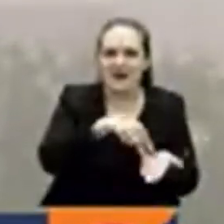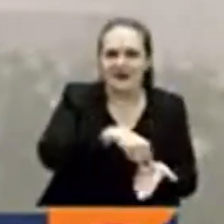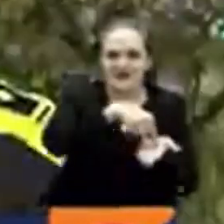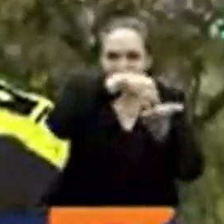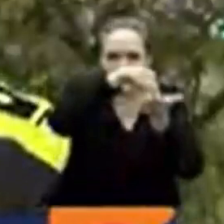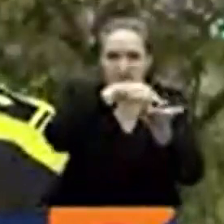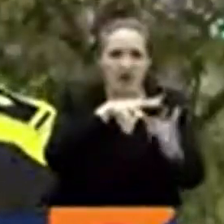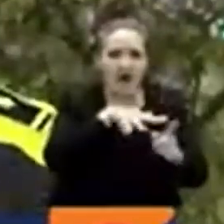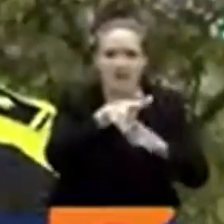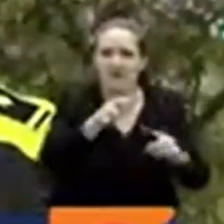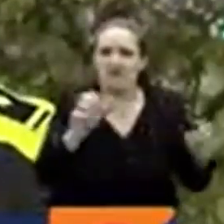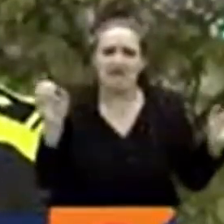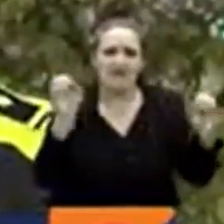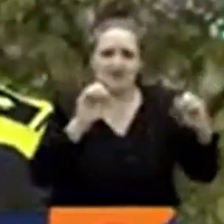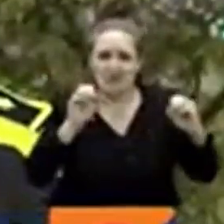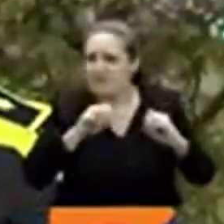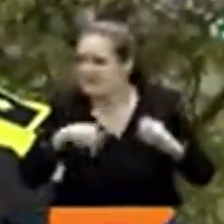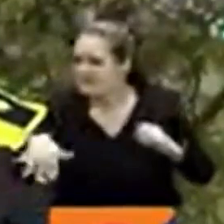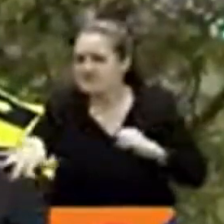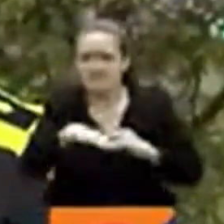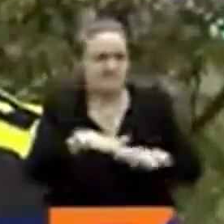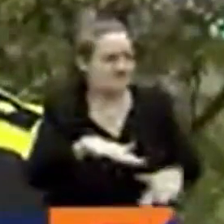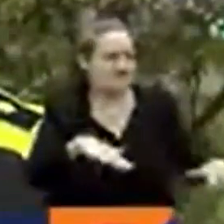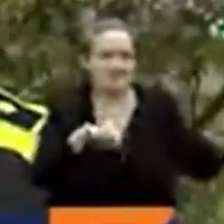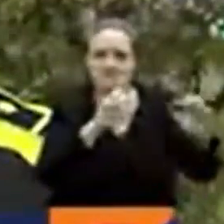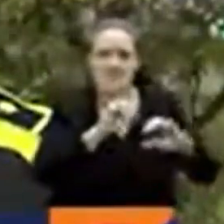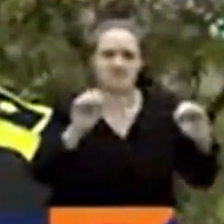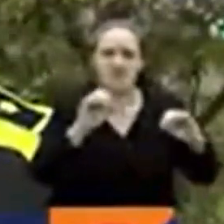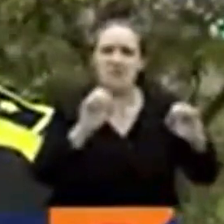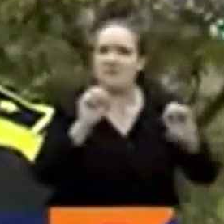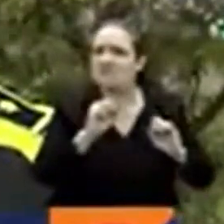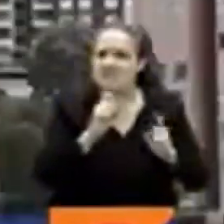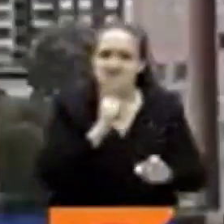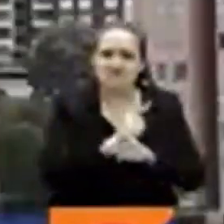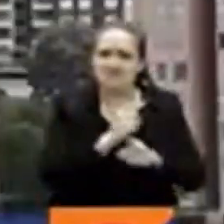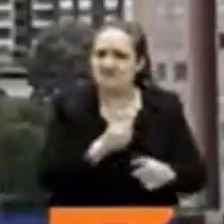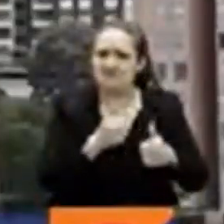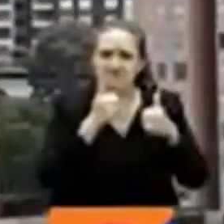altera las vías y por tanto se puede declarar como exitoso este